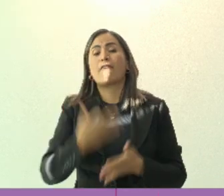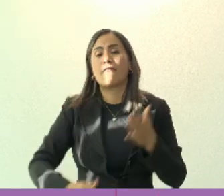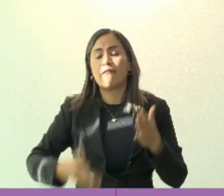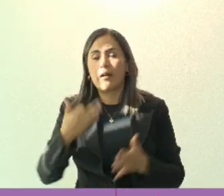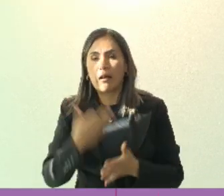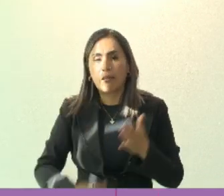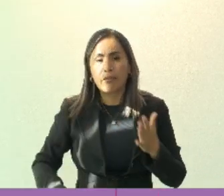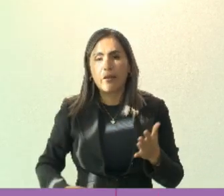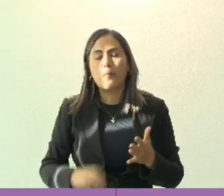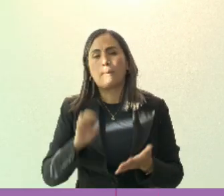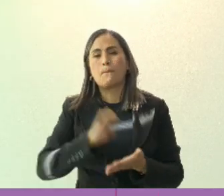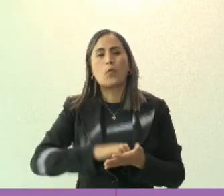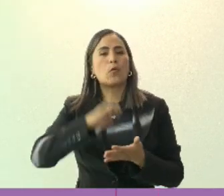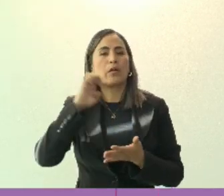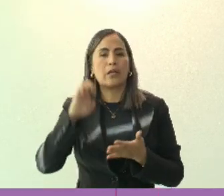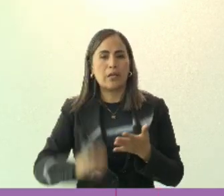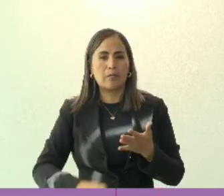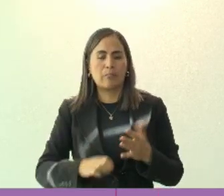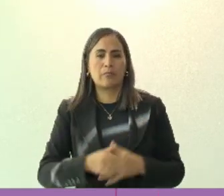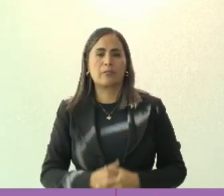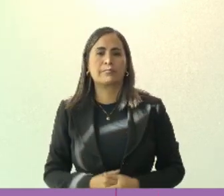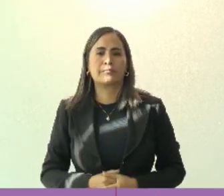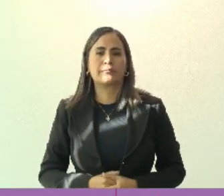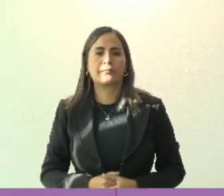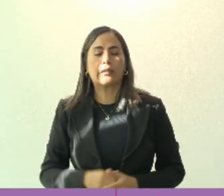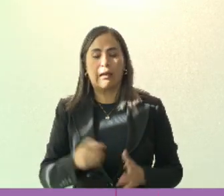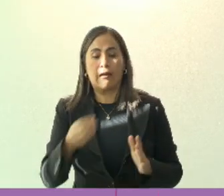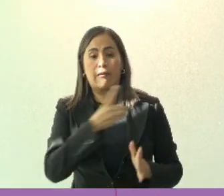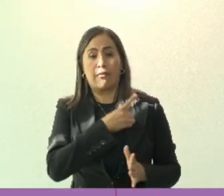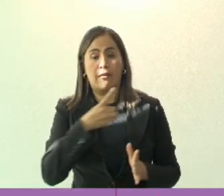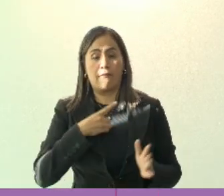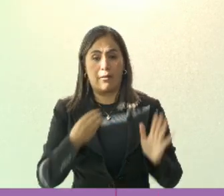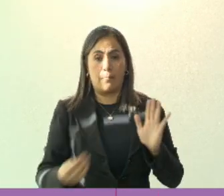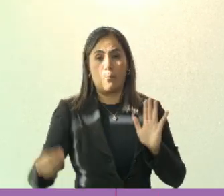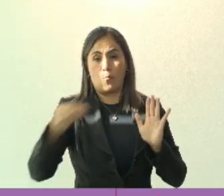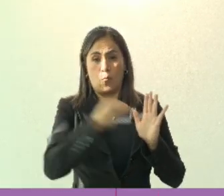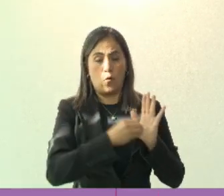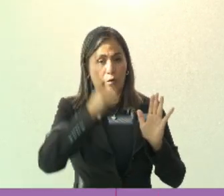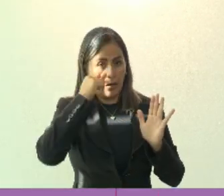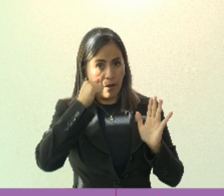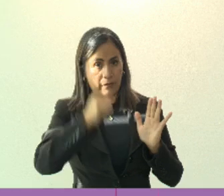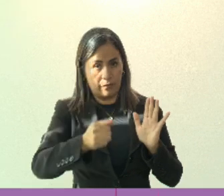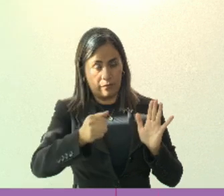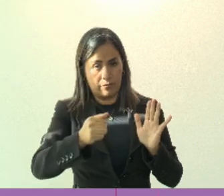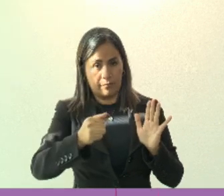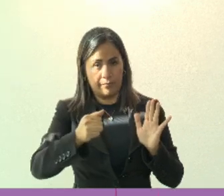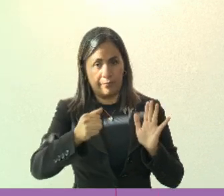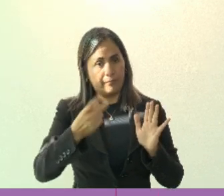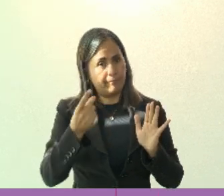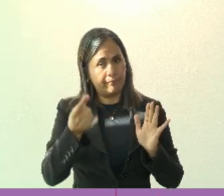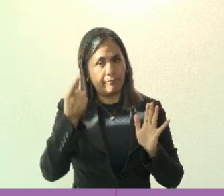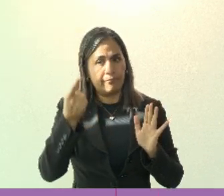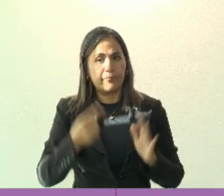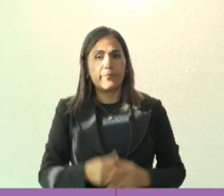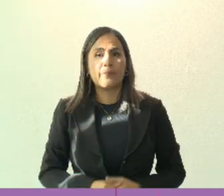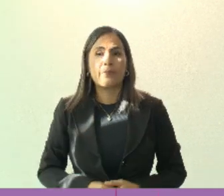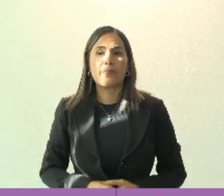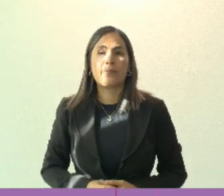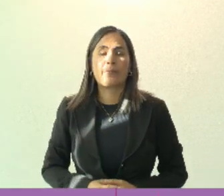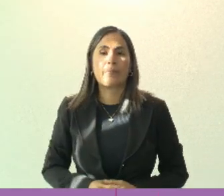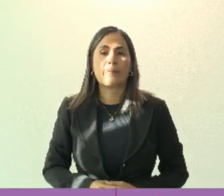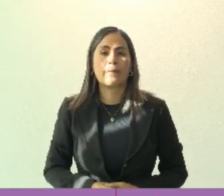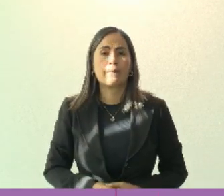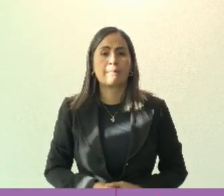relevantes en esto. ¿Qué asuntos son los que dejo pendientes y que se deben de atender de manera inmediata?